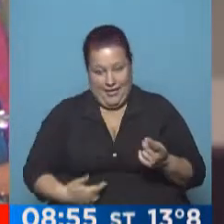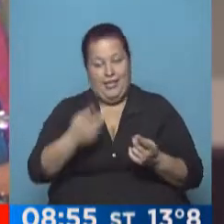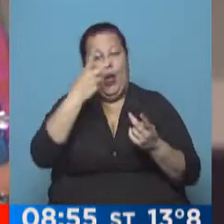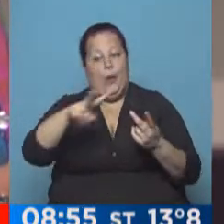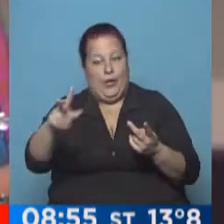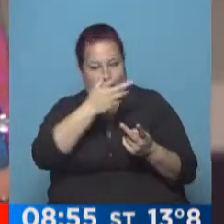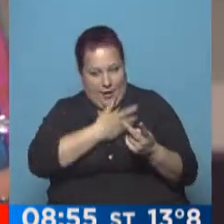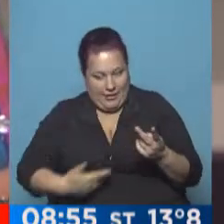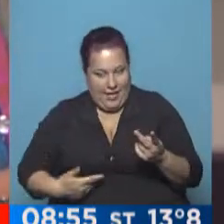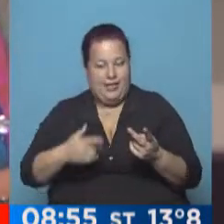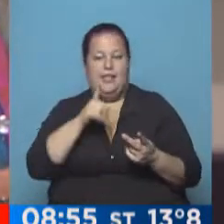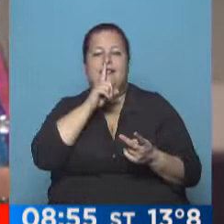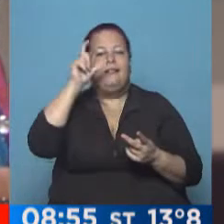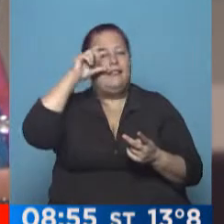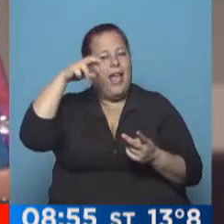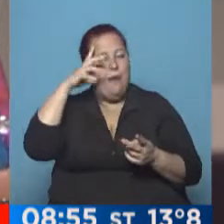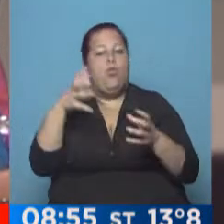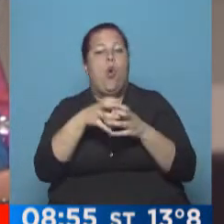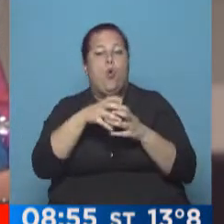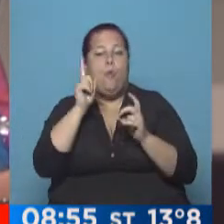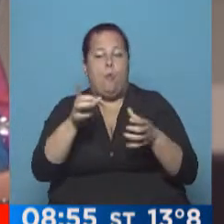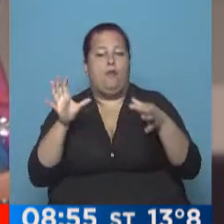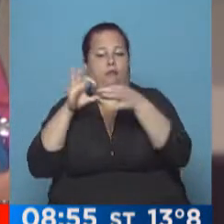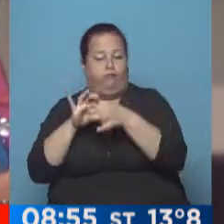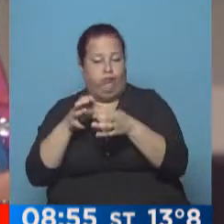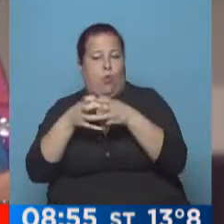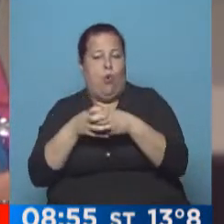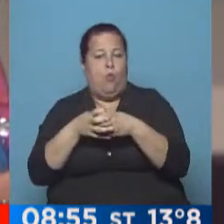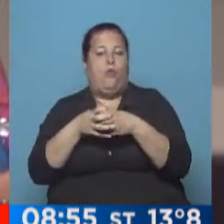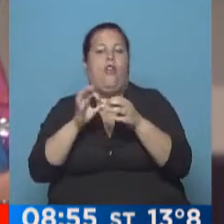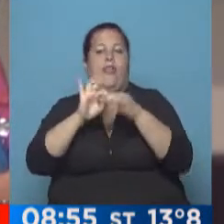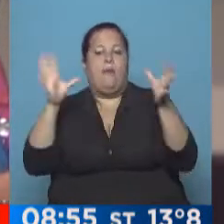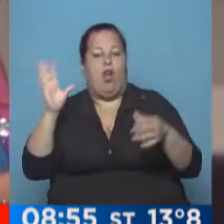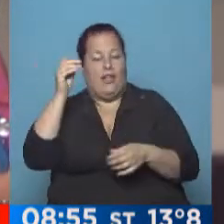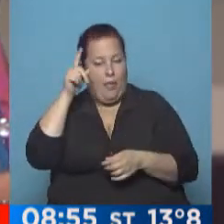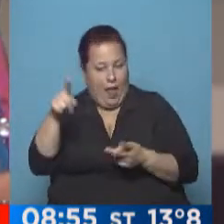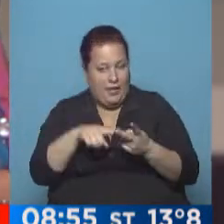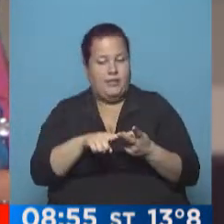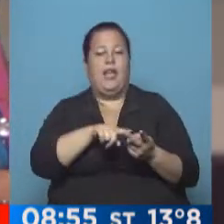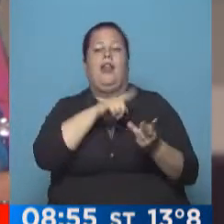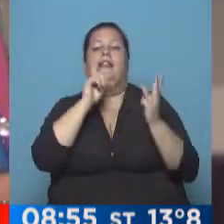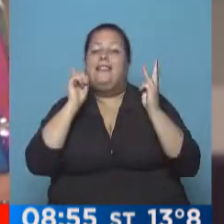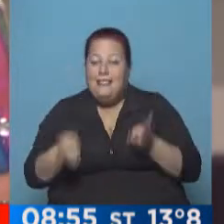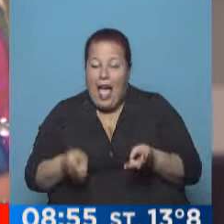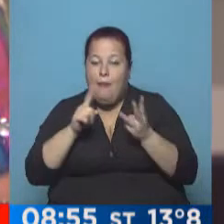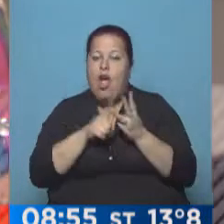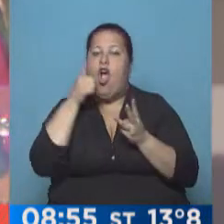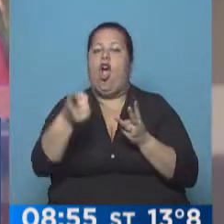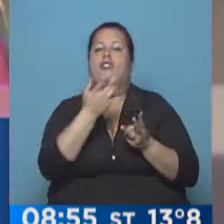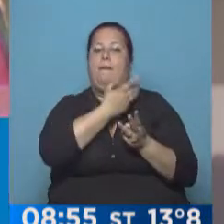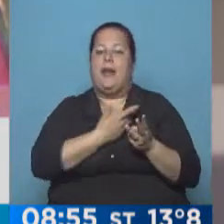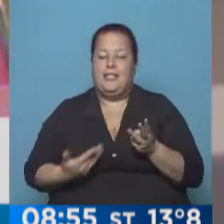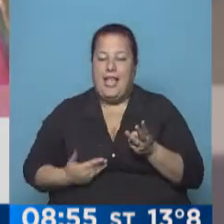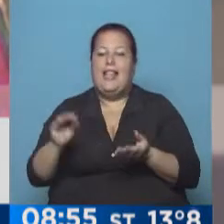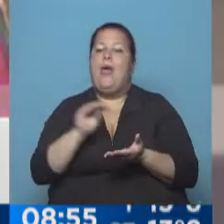vicepresidente michel temer que es el partido de la coalición partido movimiento democrático brasileño e incluso contra el presidente